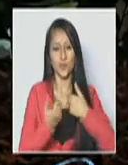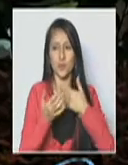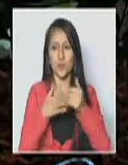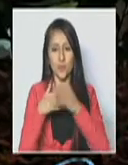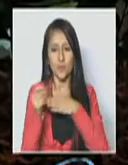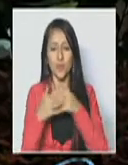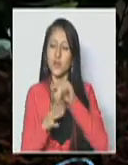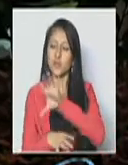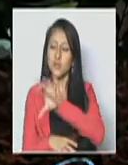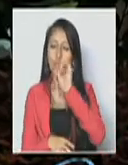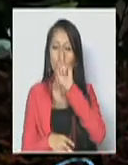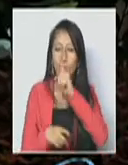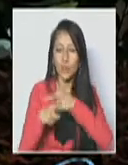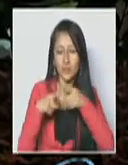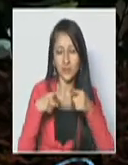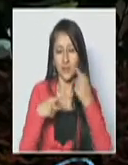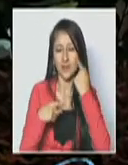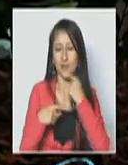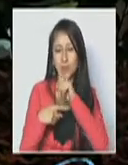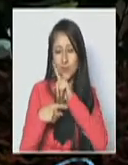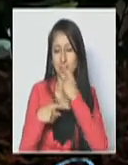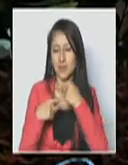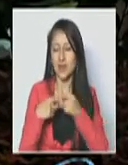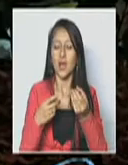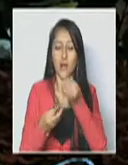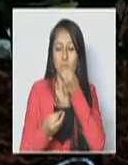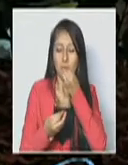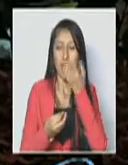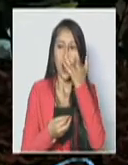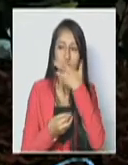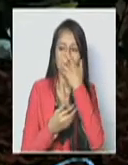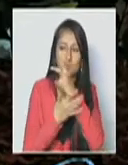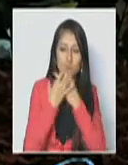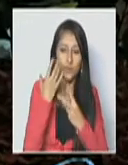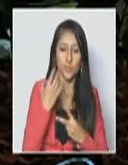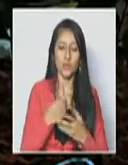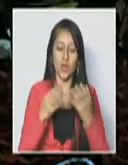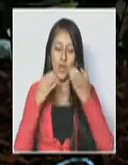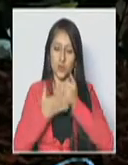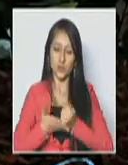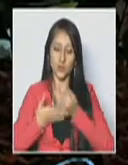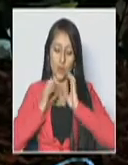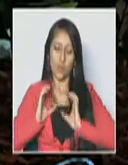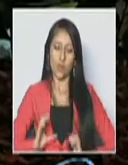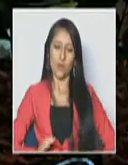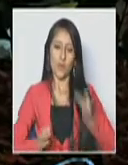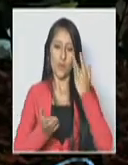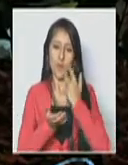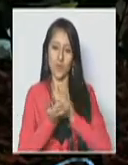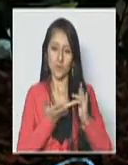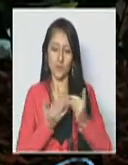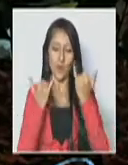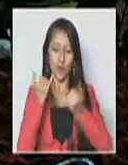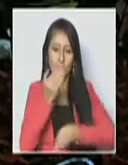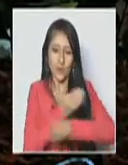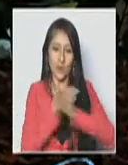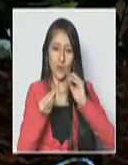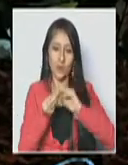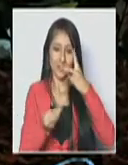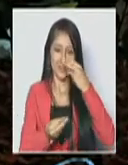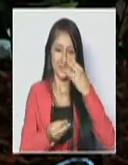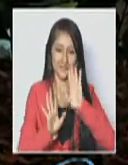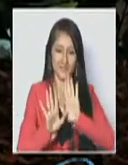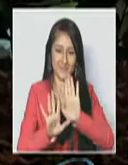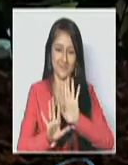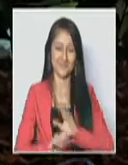escoger un día de la semana hacer un ayuno de frutas para mantener el cuerpo desintoxicado ya regresamos después de